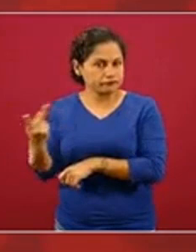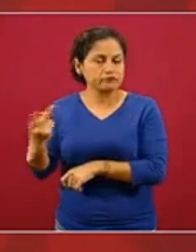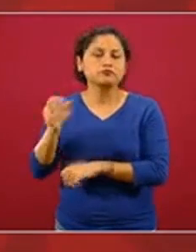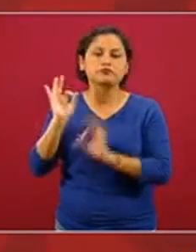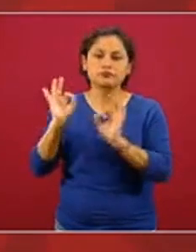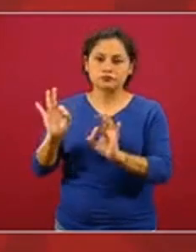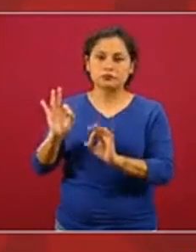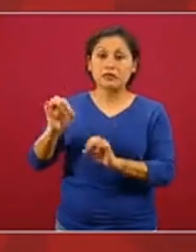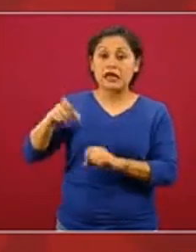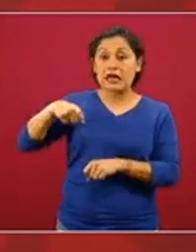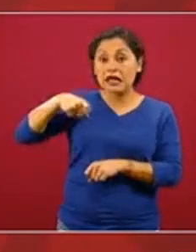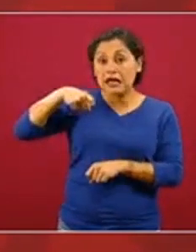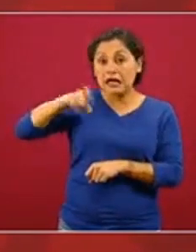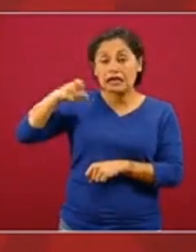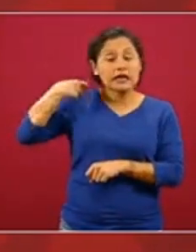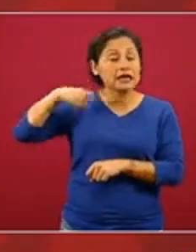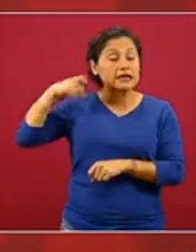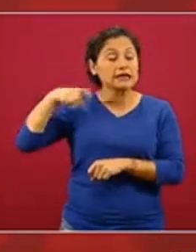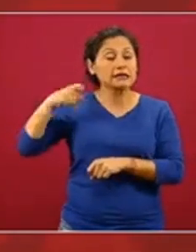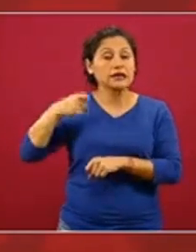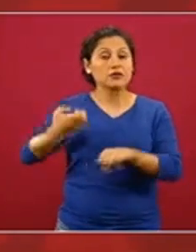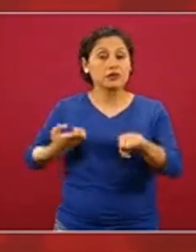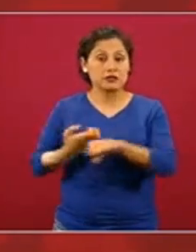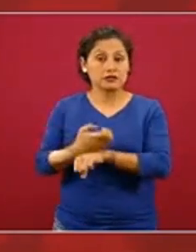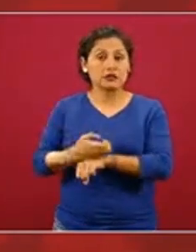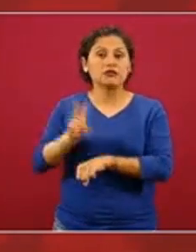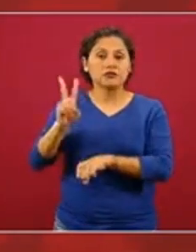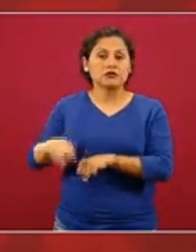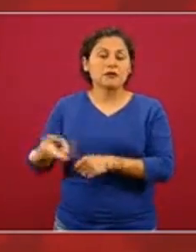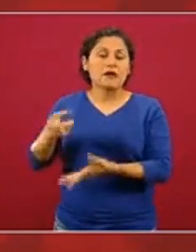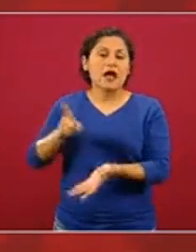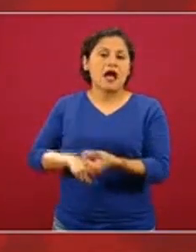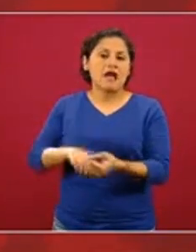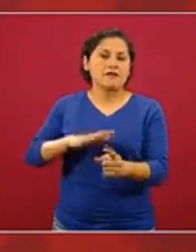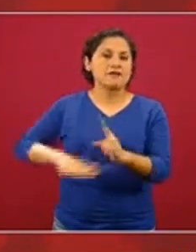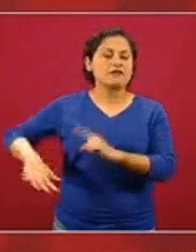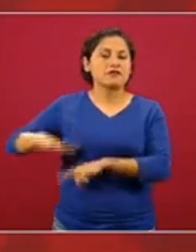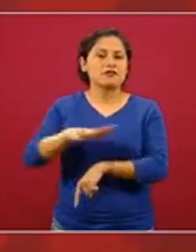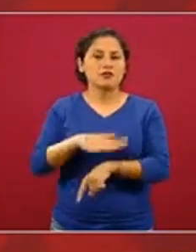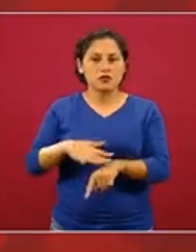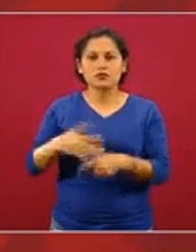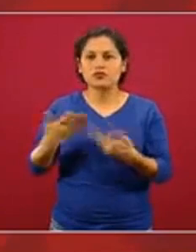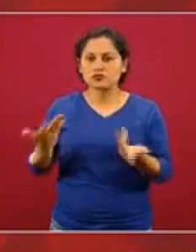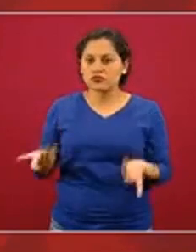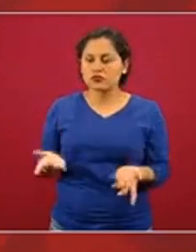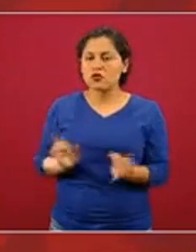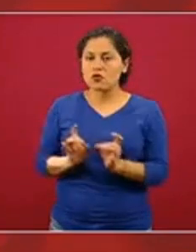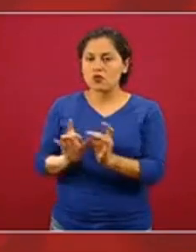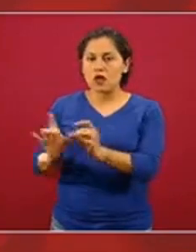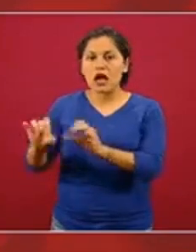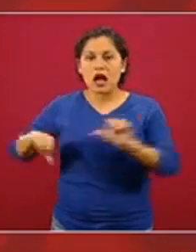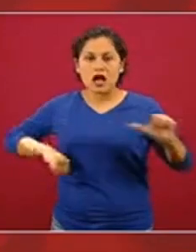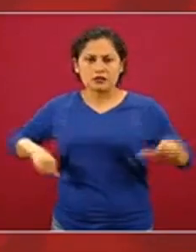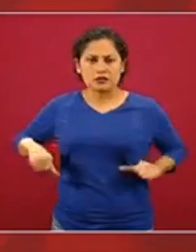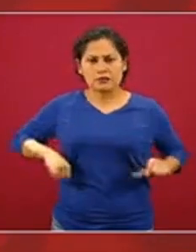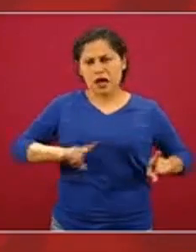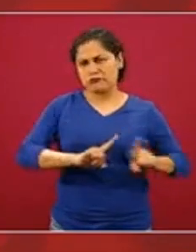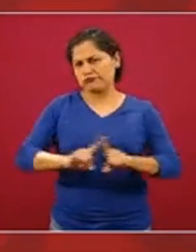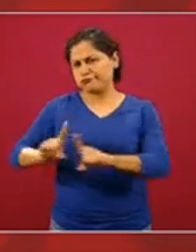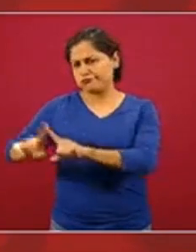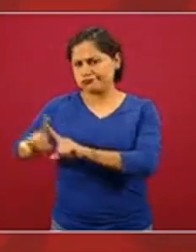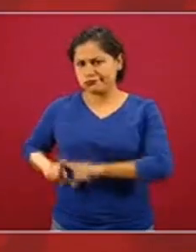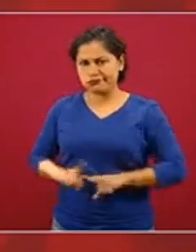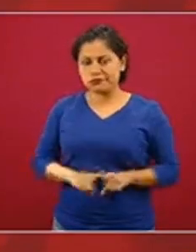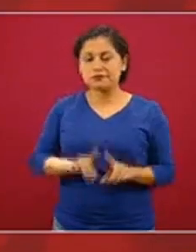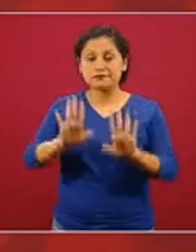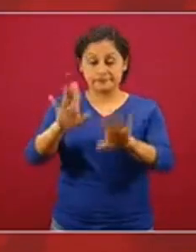representa también una de las complejidades de un Estado con una diversificación de actividades económicas. Mientras que hay